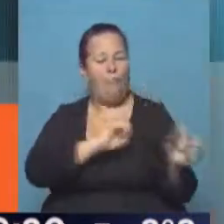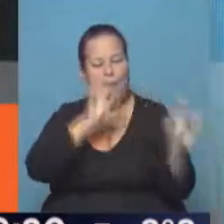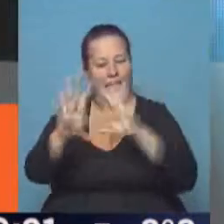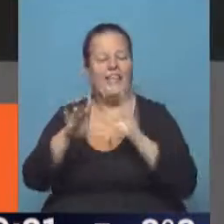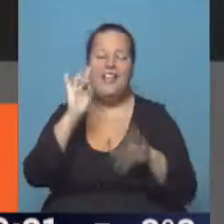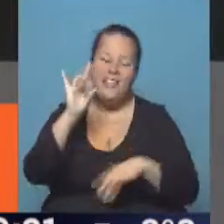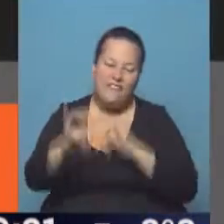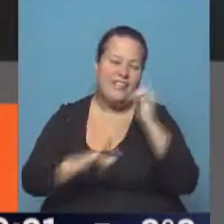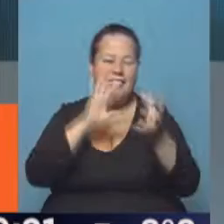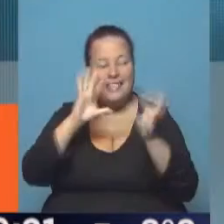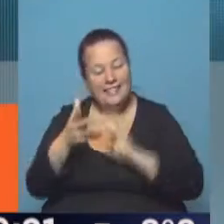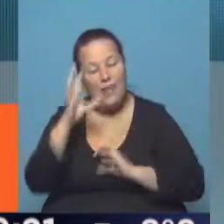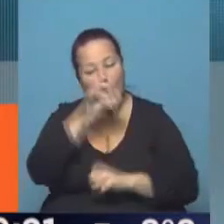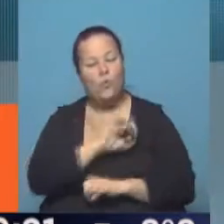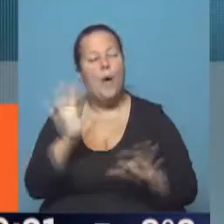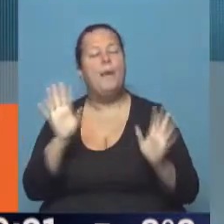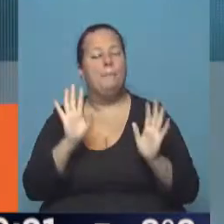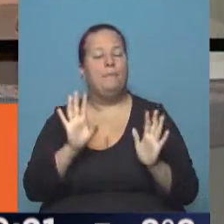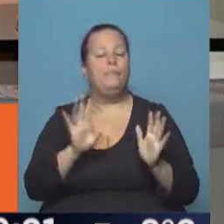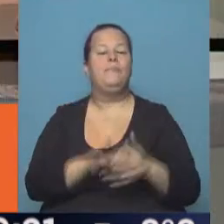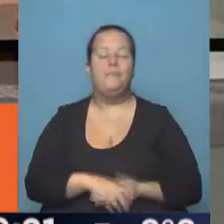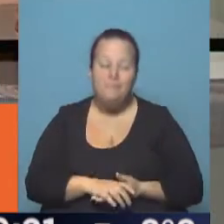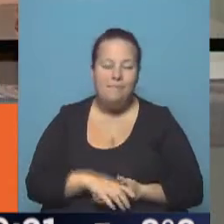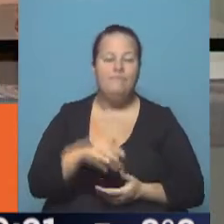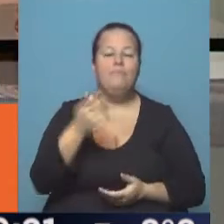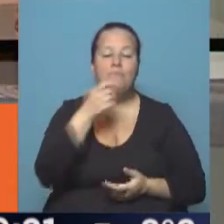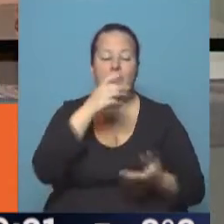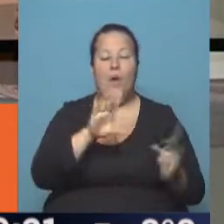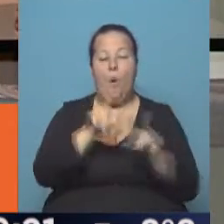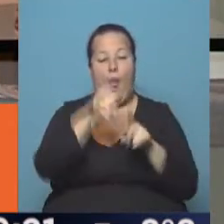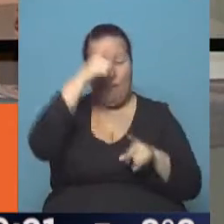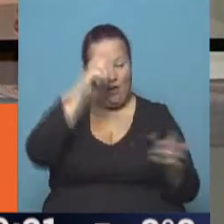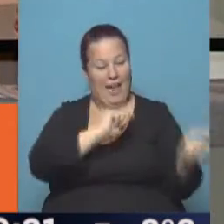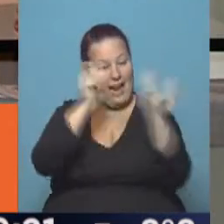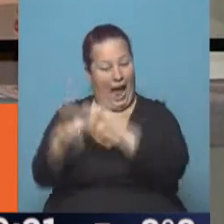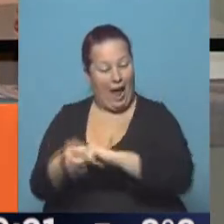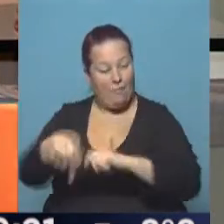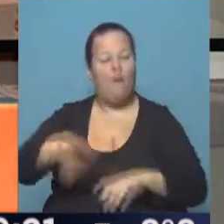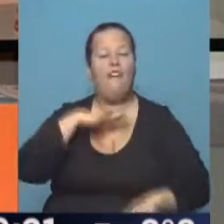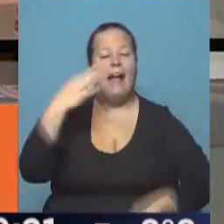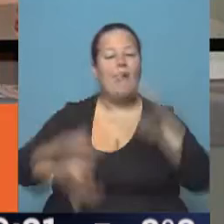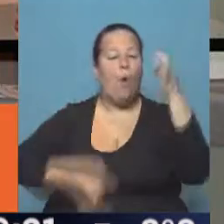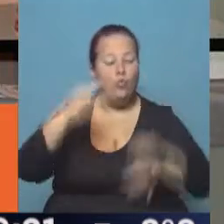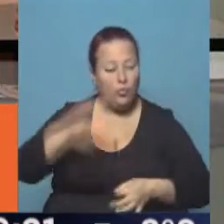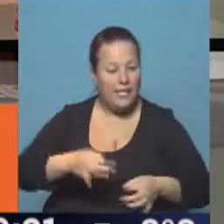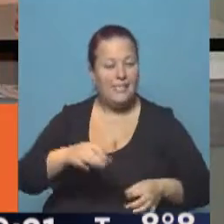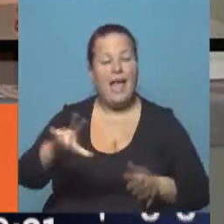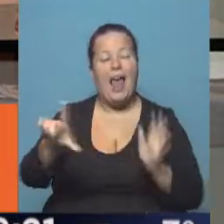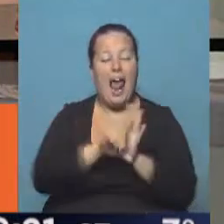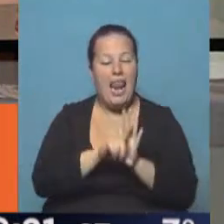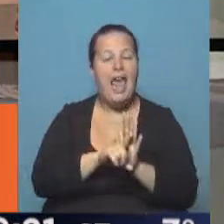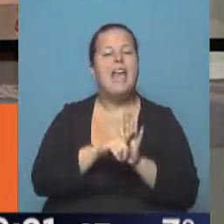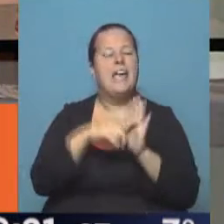ahí es difícil de entender, pero la cuestión de traspaso, claro, sí. lo pasó con la policía, falta que la justicia, constitucionalmente